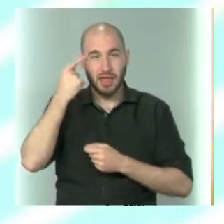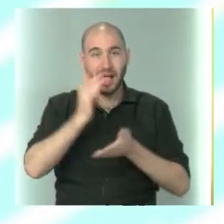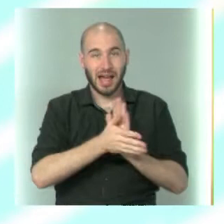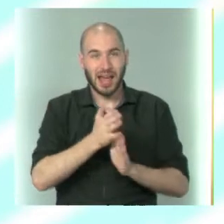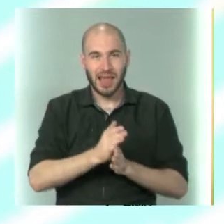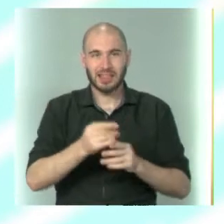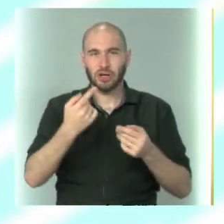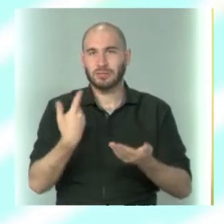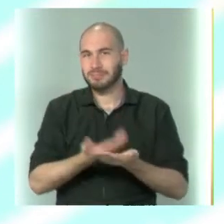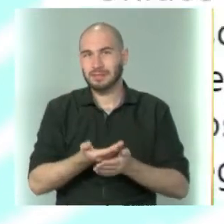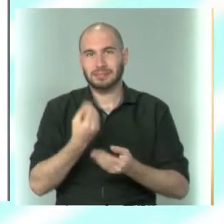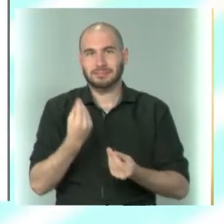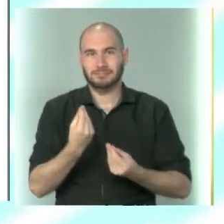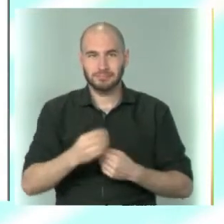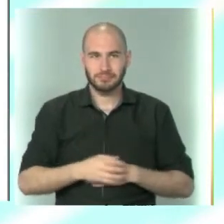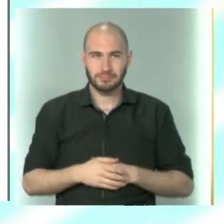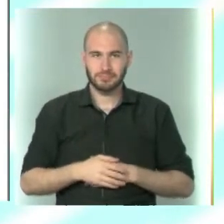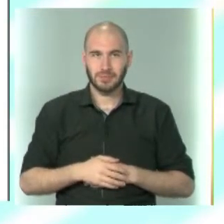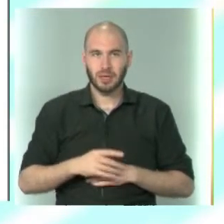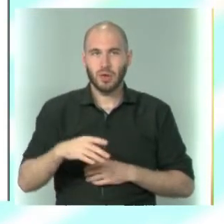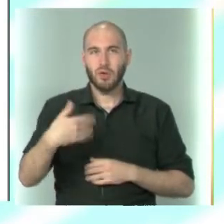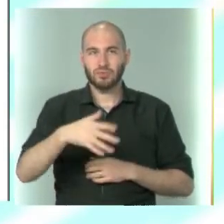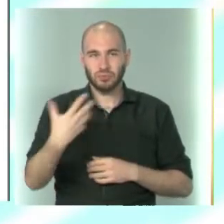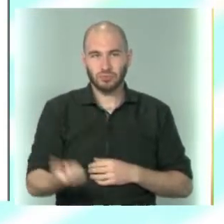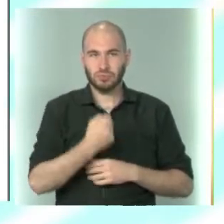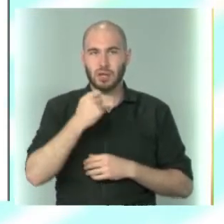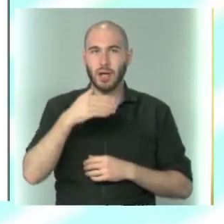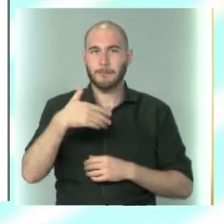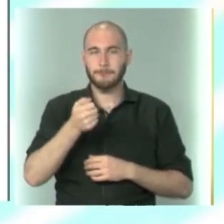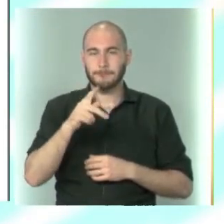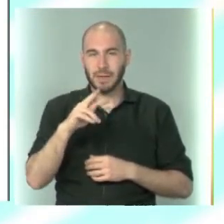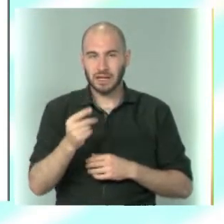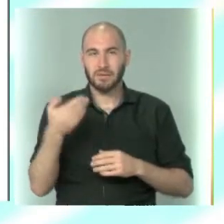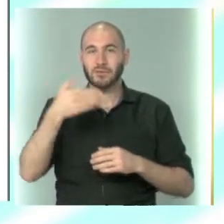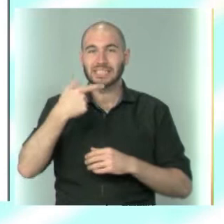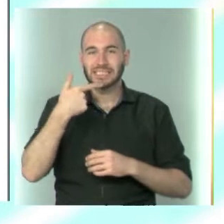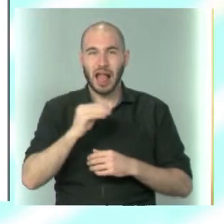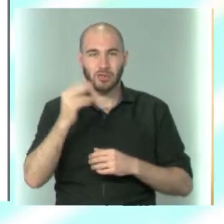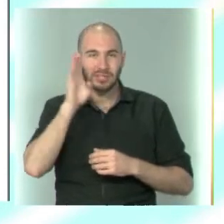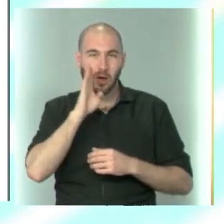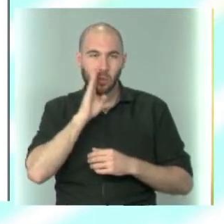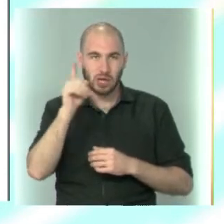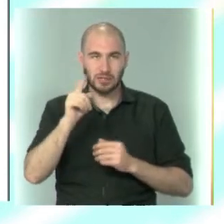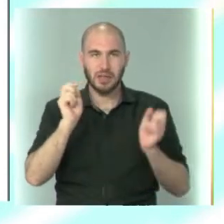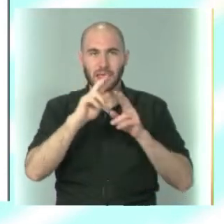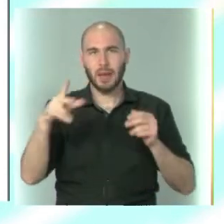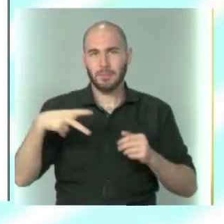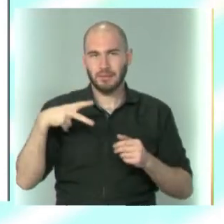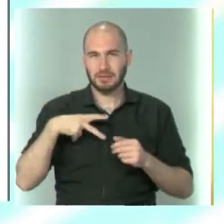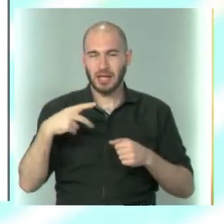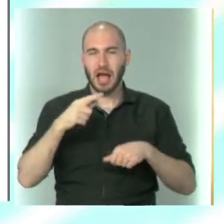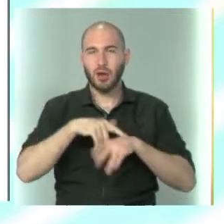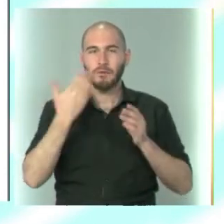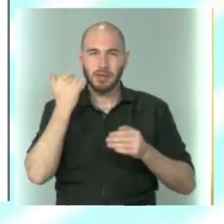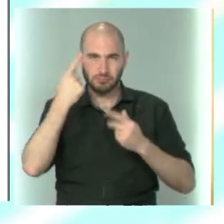gratis no le puedes pedir nada. Bueno, el futuro nos alcanzó. Mark Zuckerberg comparece ante el Senado de los Estados Unidos sobre la privacidad en tiempos de las